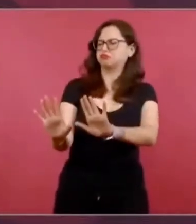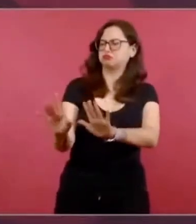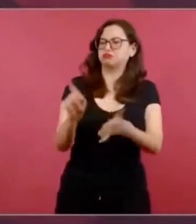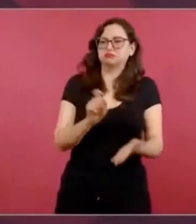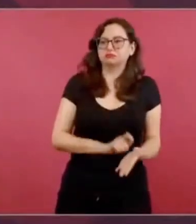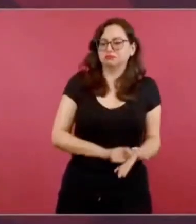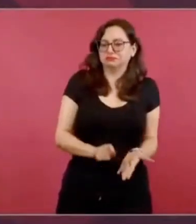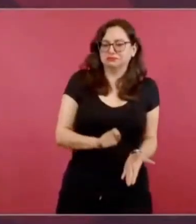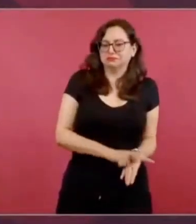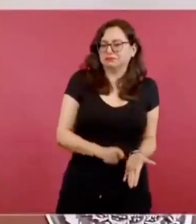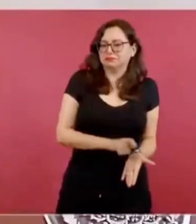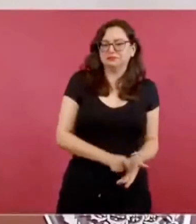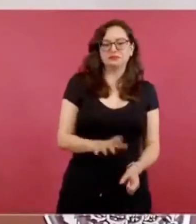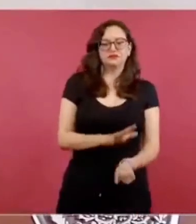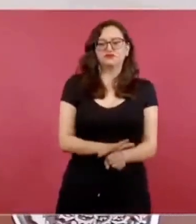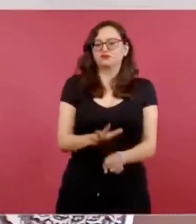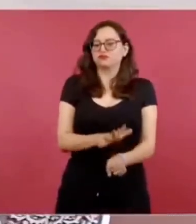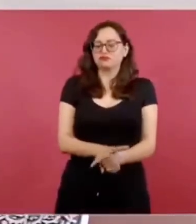tengo.